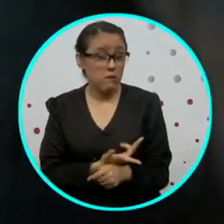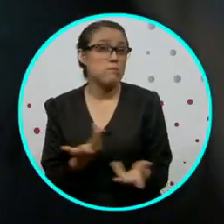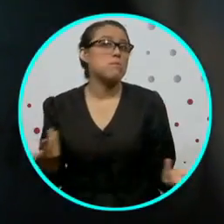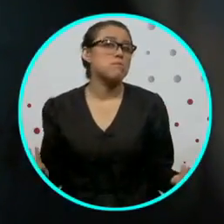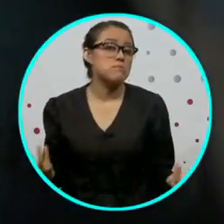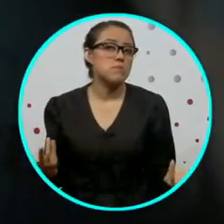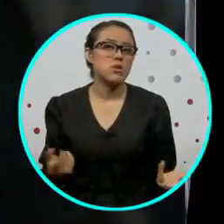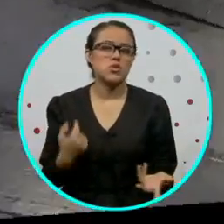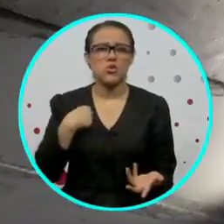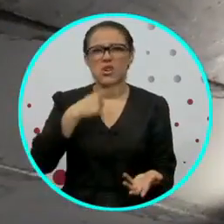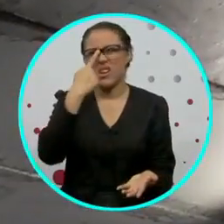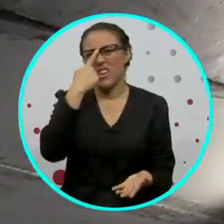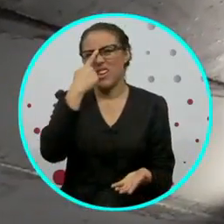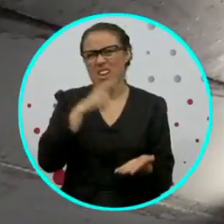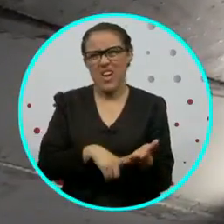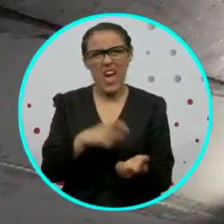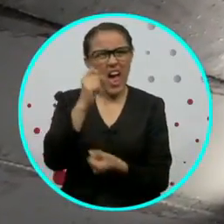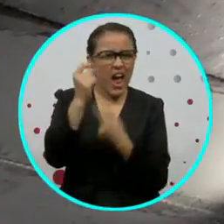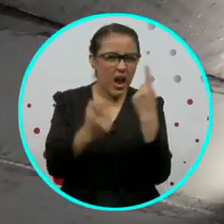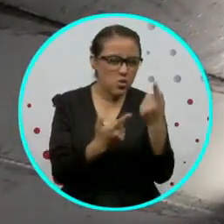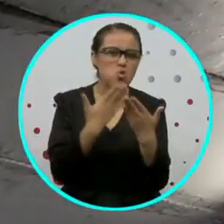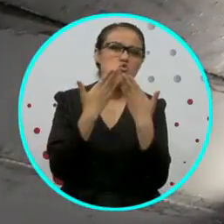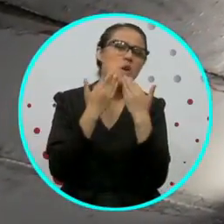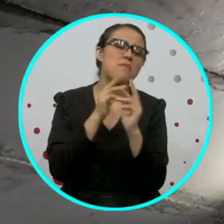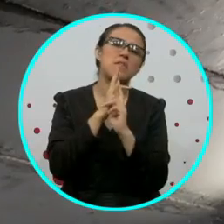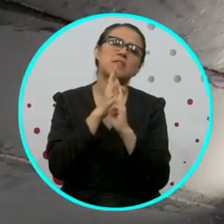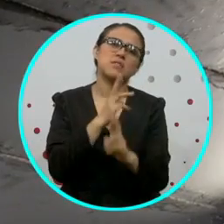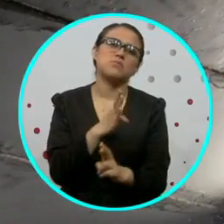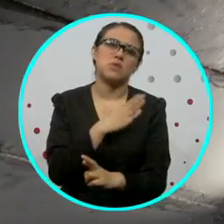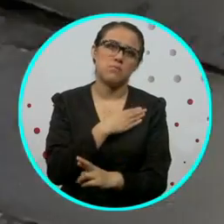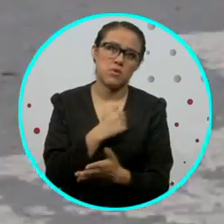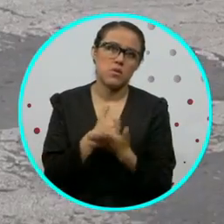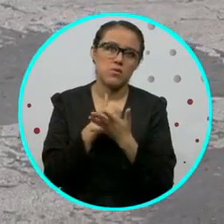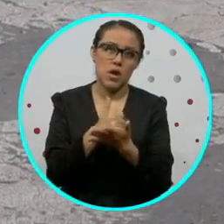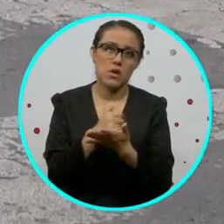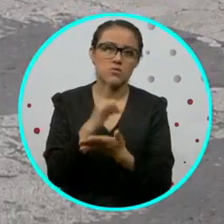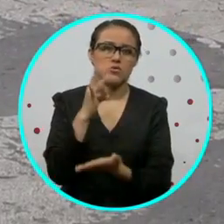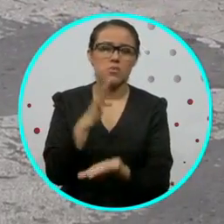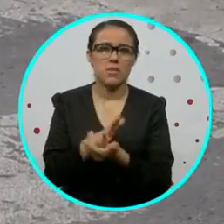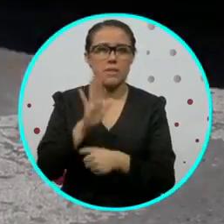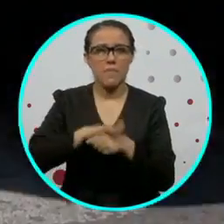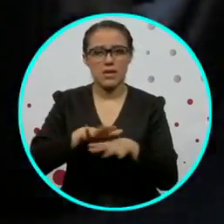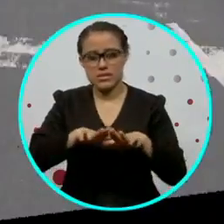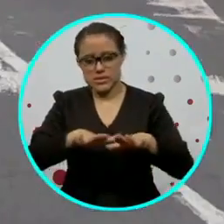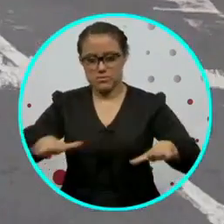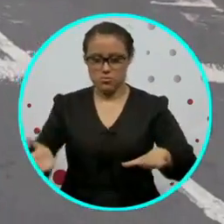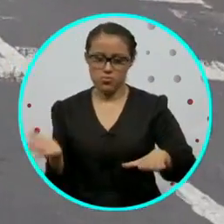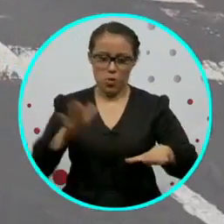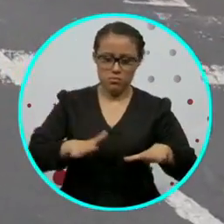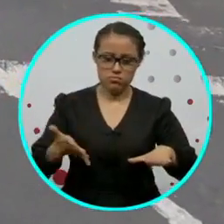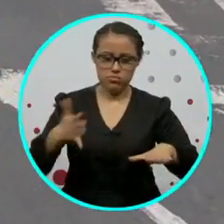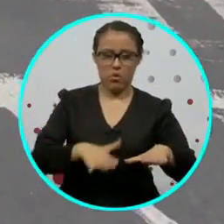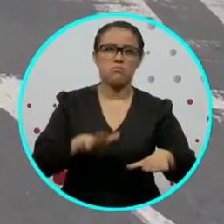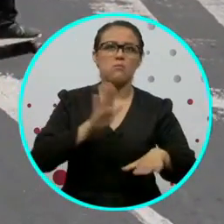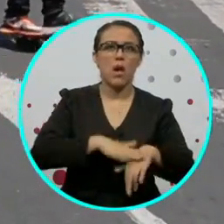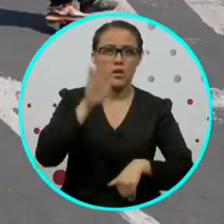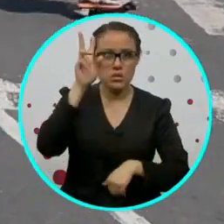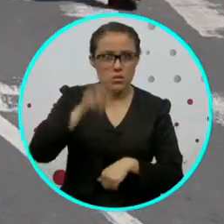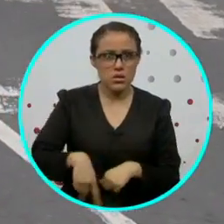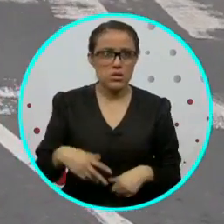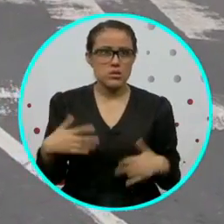se me hace que un flojonazo, en vez de solucionar el problema de vencimiento, solo le está echando más asfalto? Pues como ve, jefe,